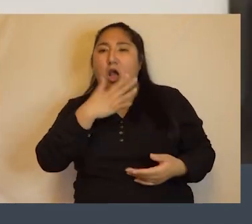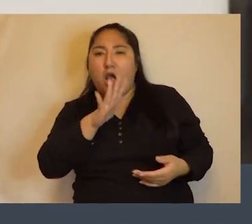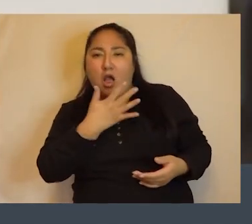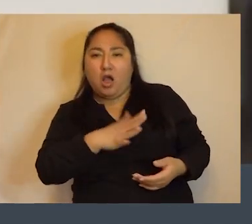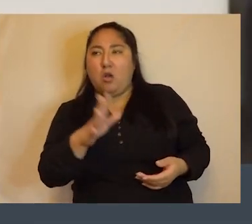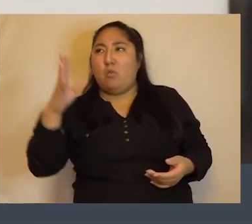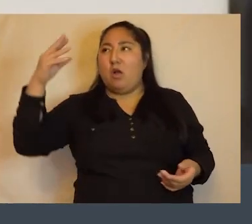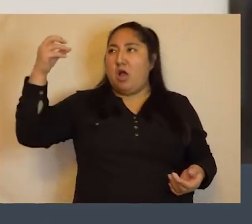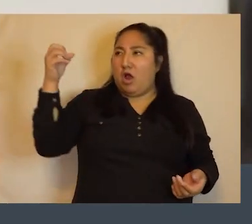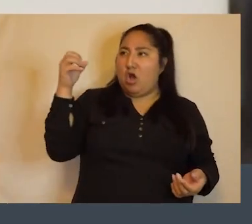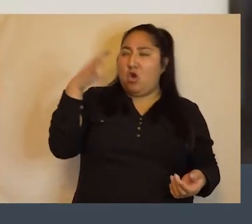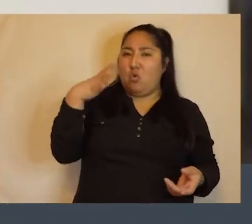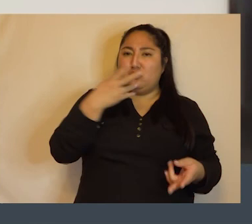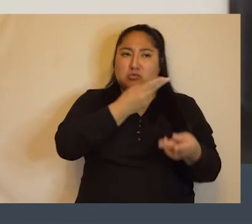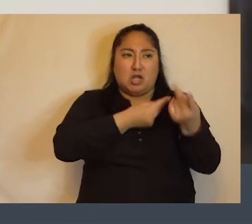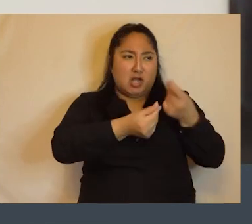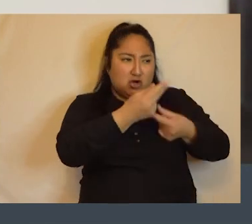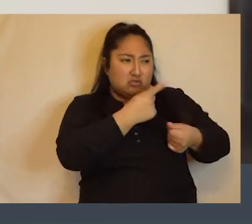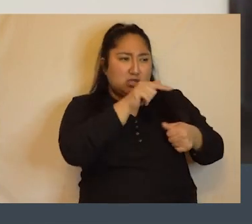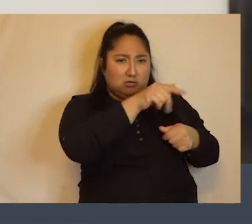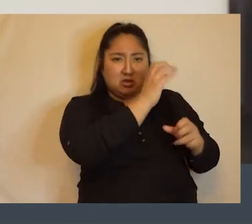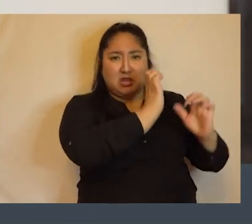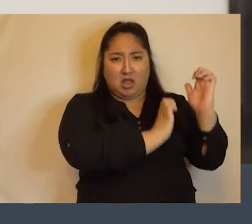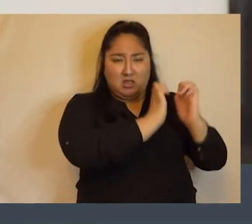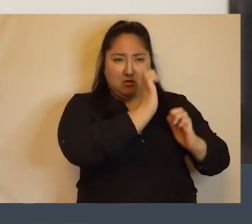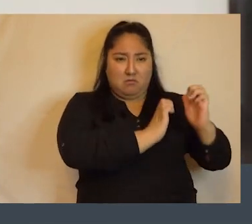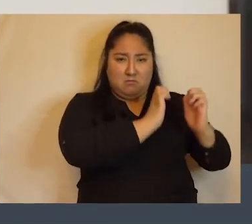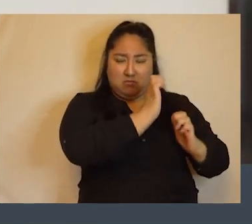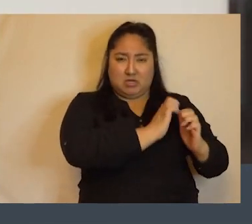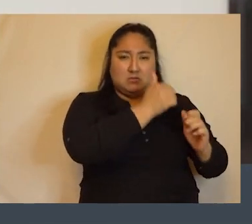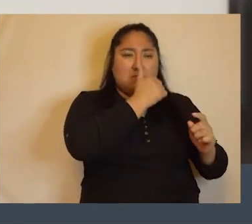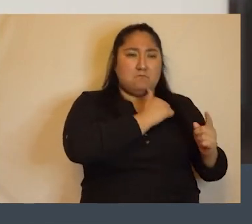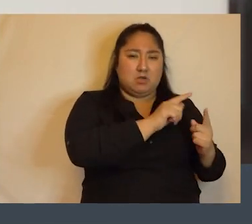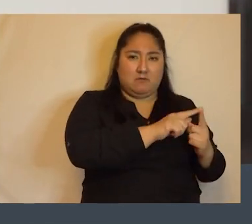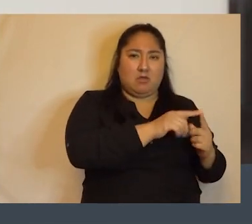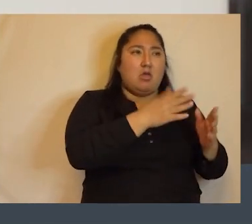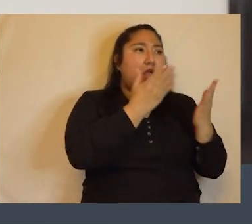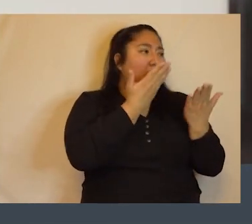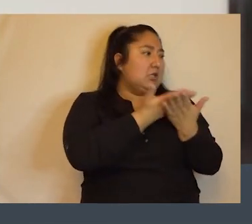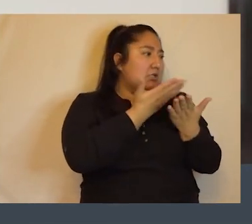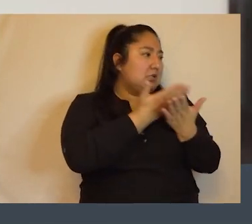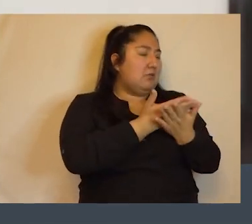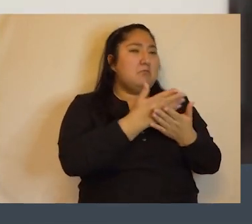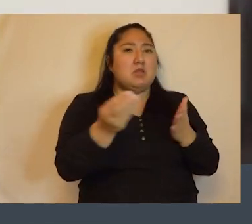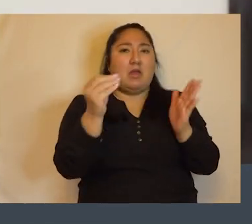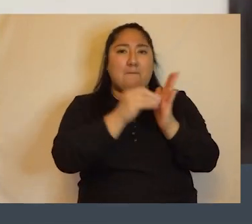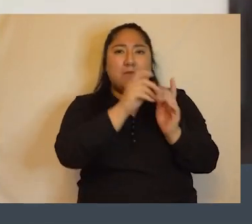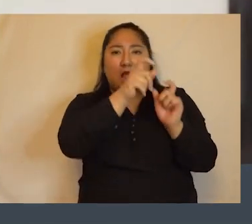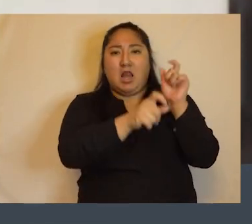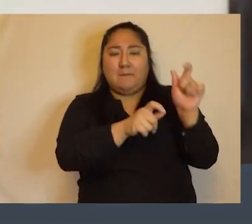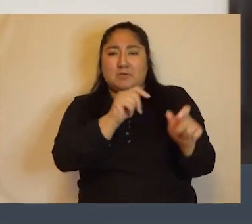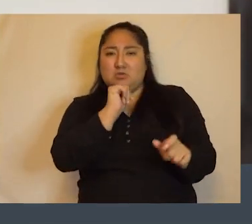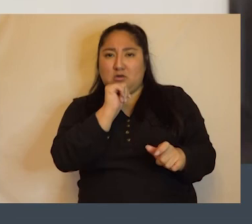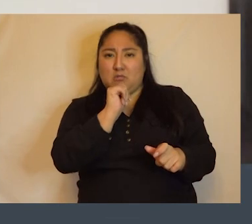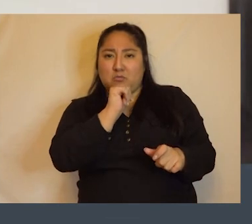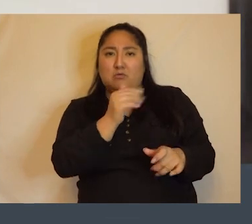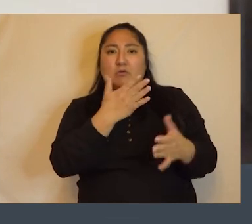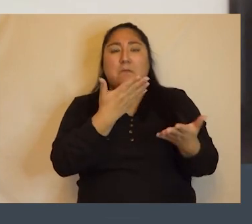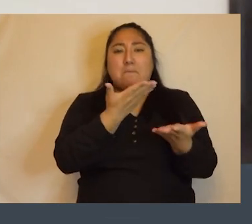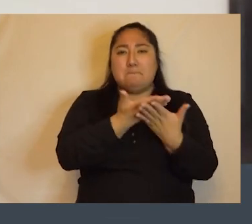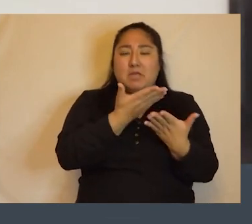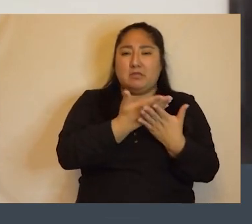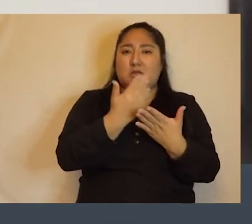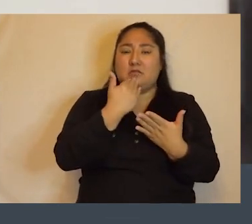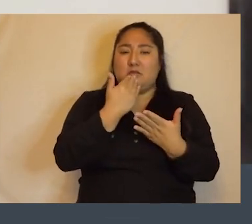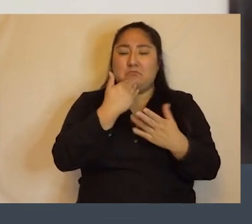ejemplo aguas, luz, a través de negociaciones con estas empresas privadas que le permitan a la sociedad y especialmente a los segmentos más pobres rescatar